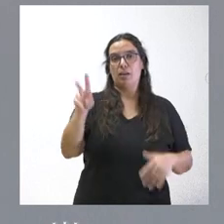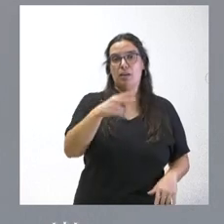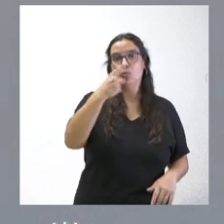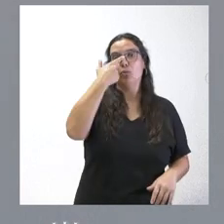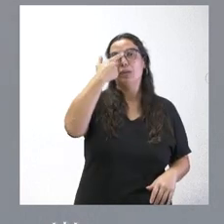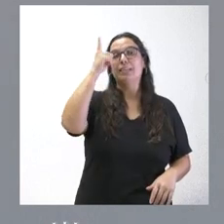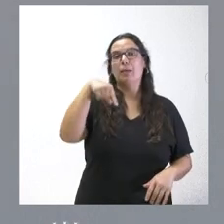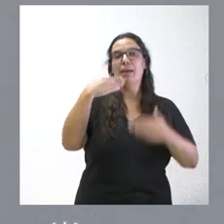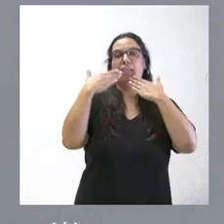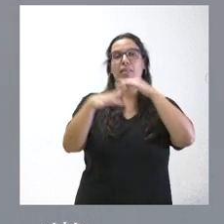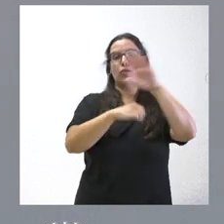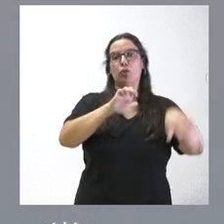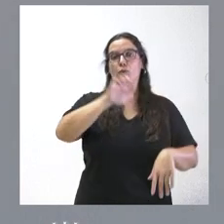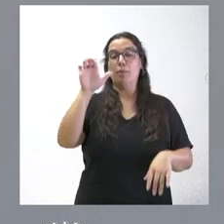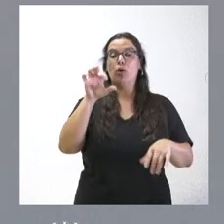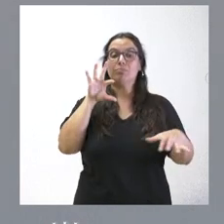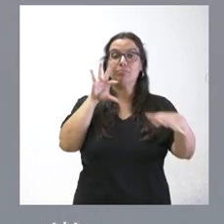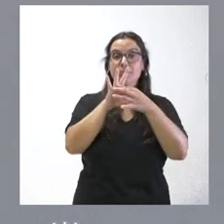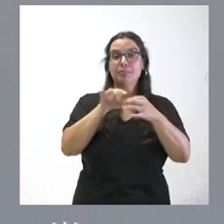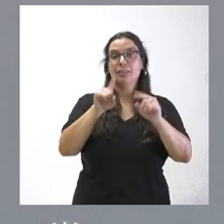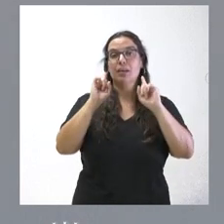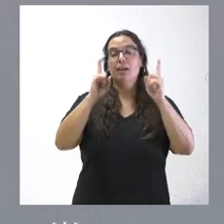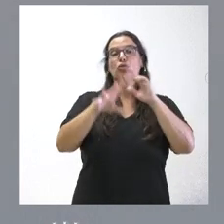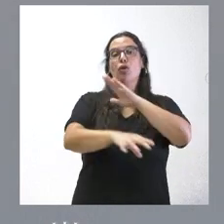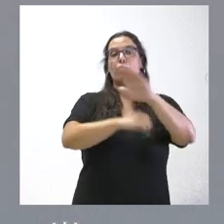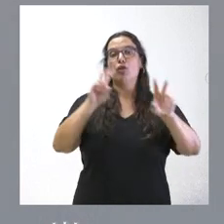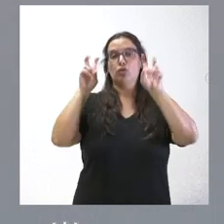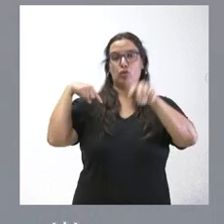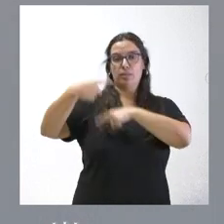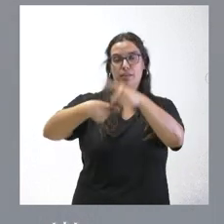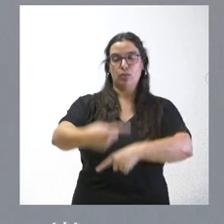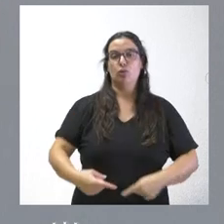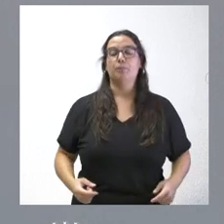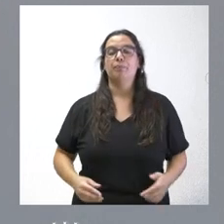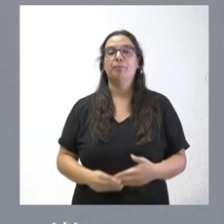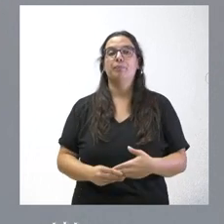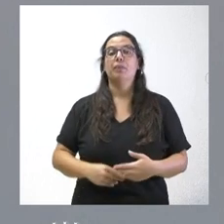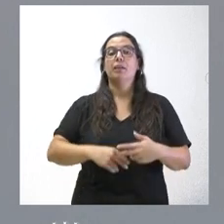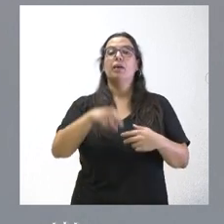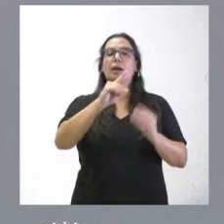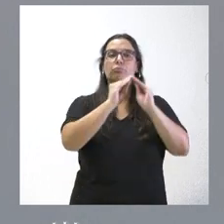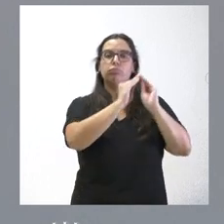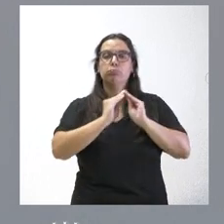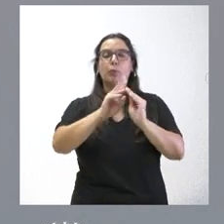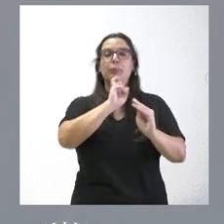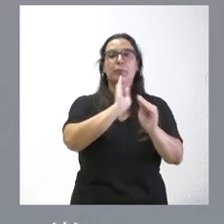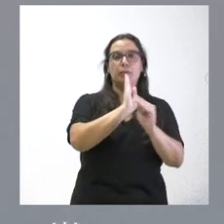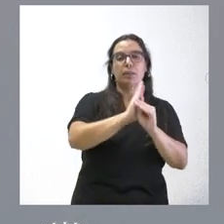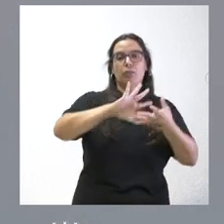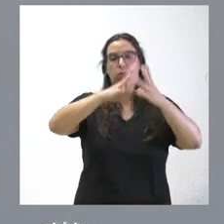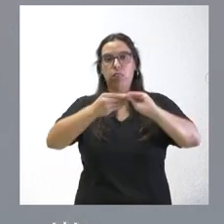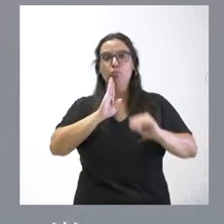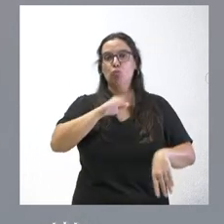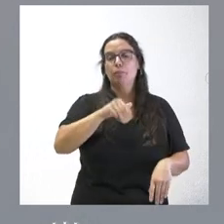financiado por fondos europeos en este caso fondos next generation las obras van a consistir en el mantenimiento y adecuación